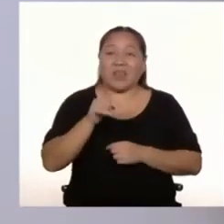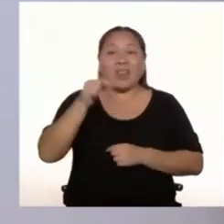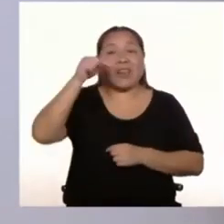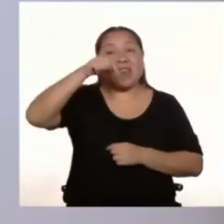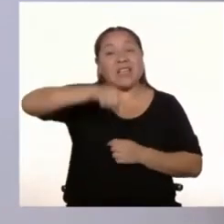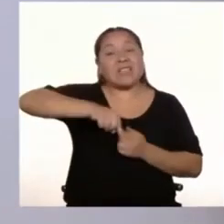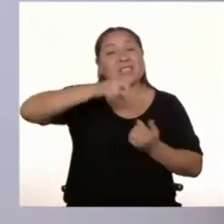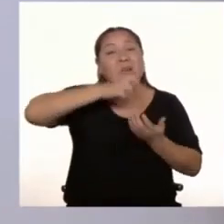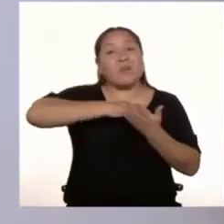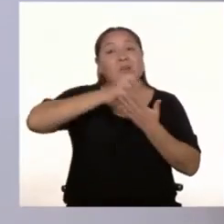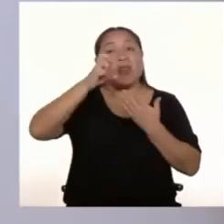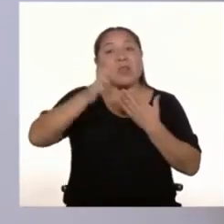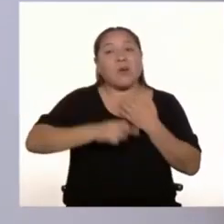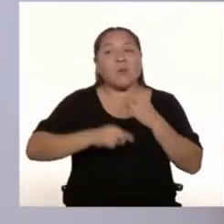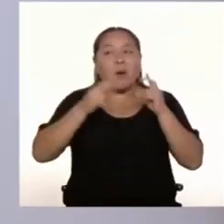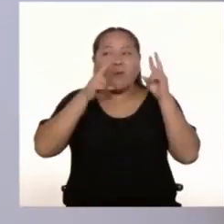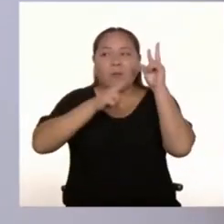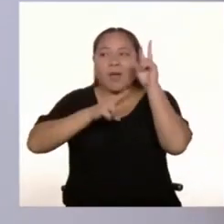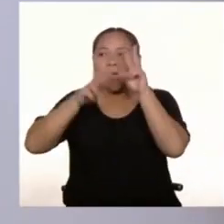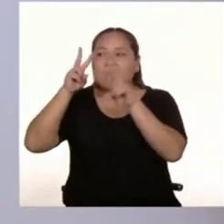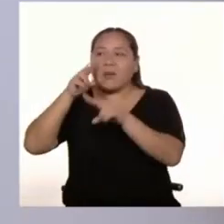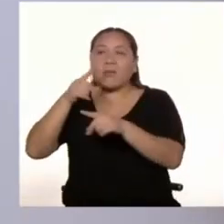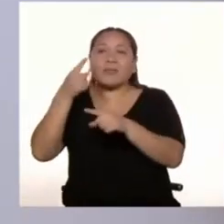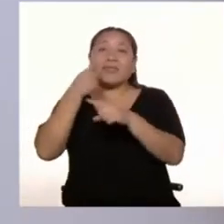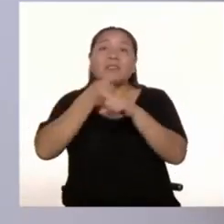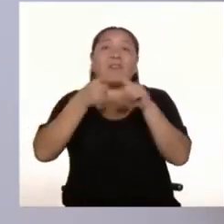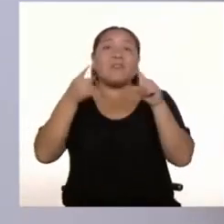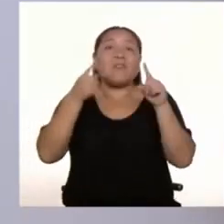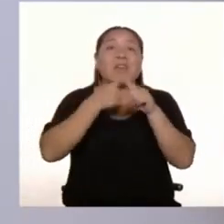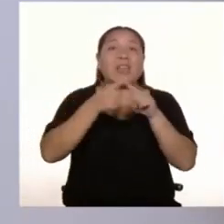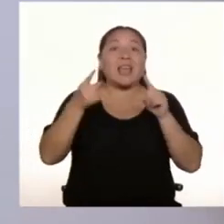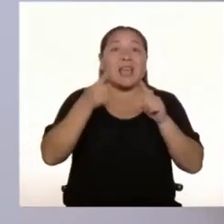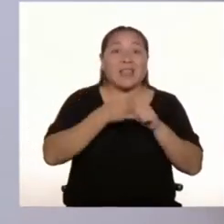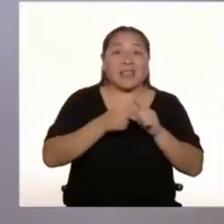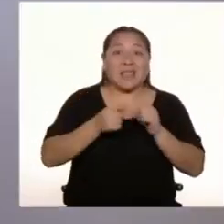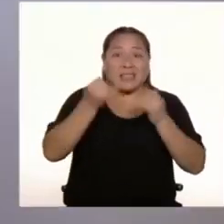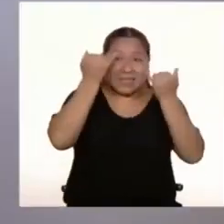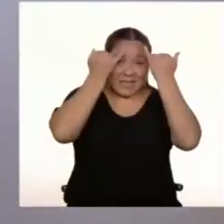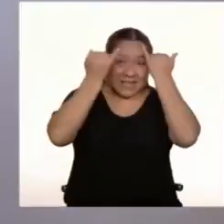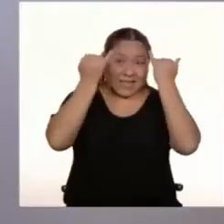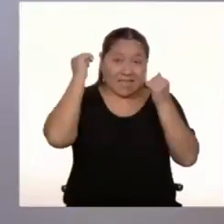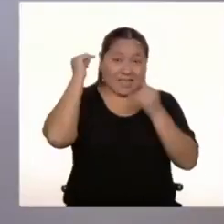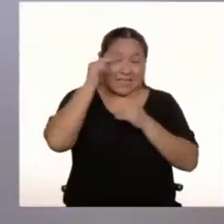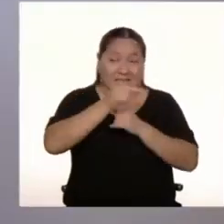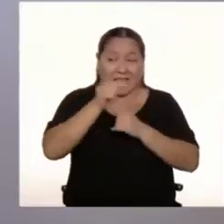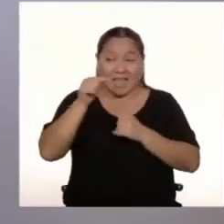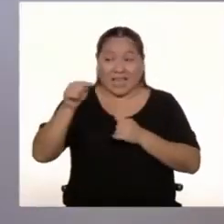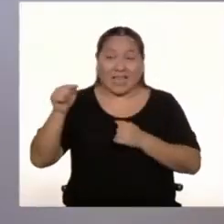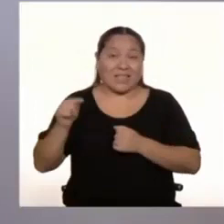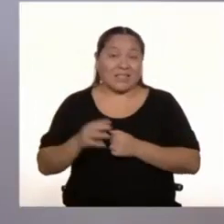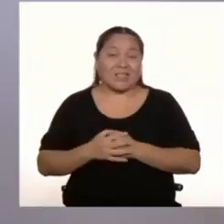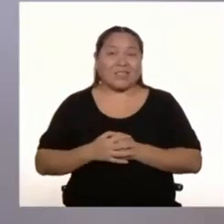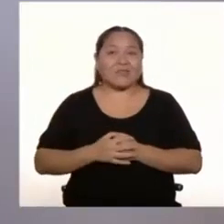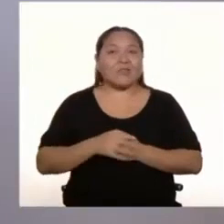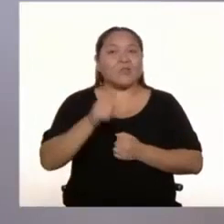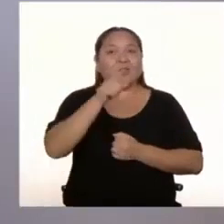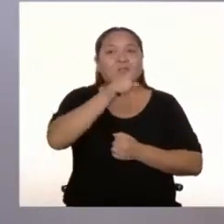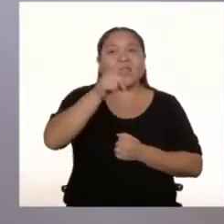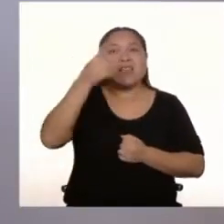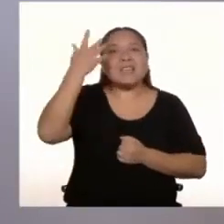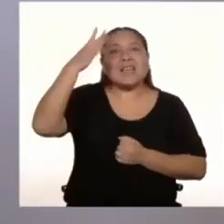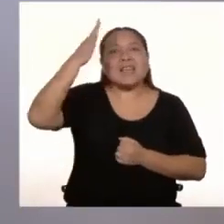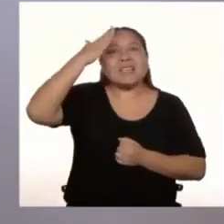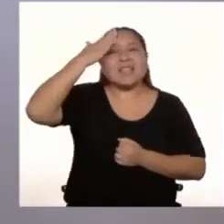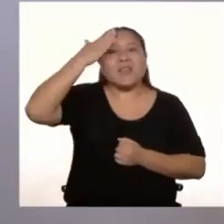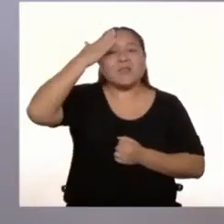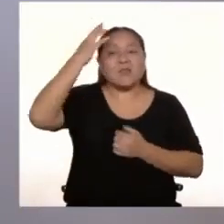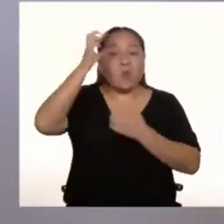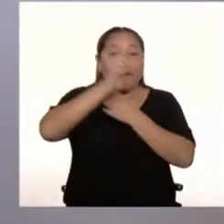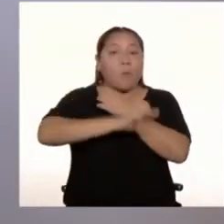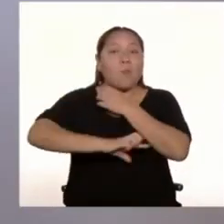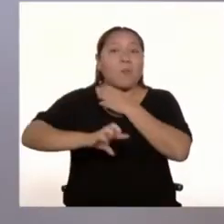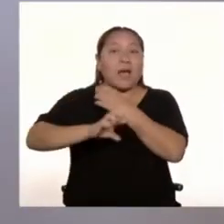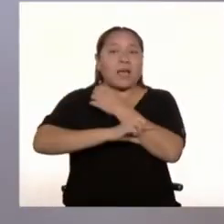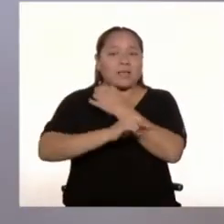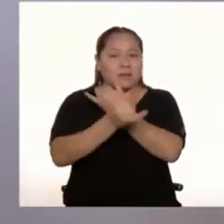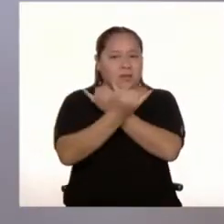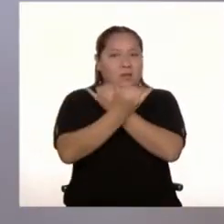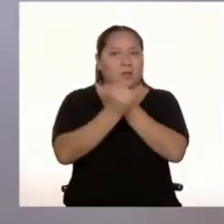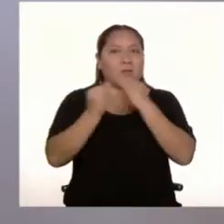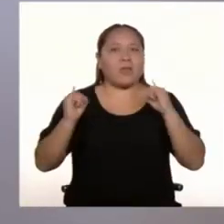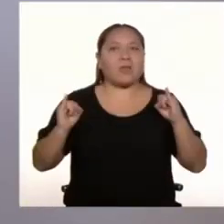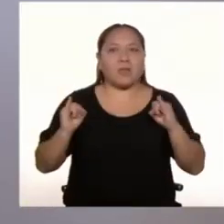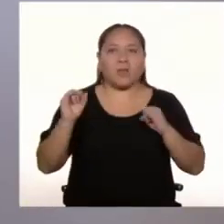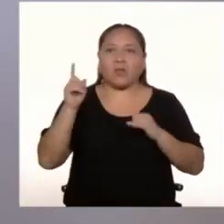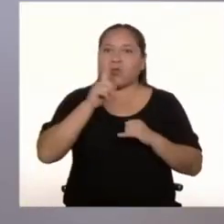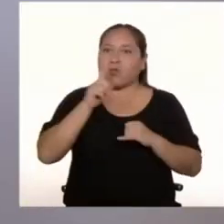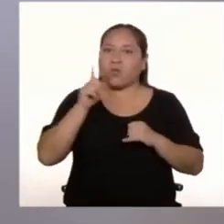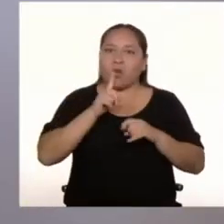programa veremos diversos puntos de vista al respecto. Como ustedes saben, somos un país independiente y no un